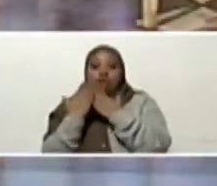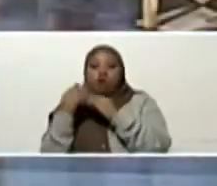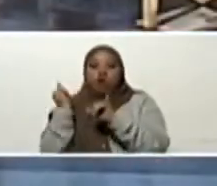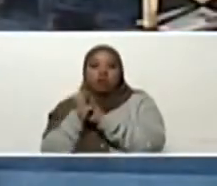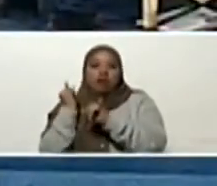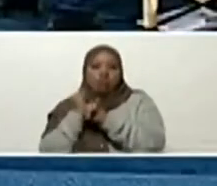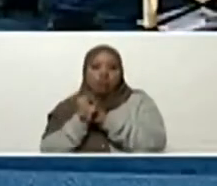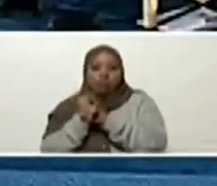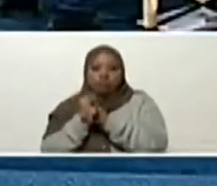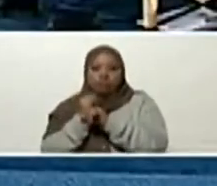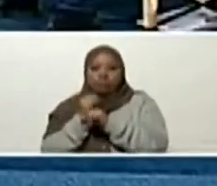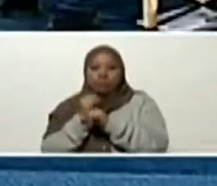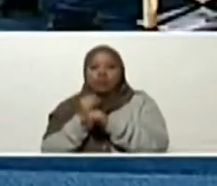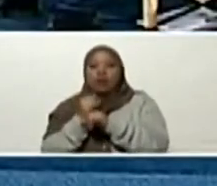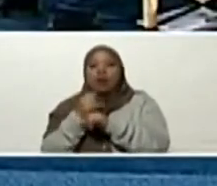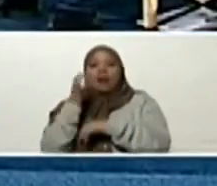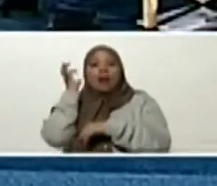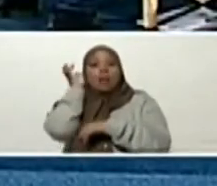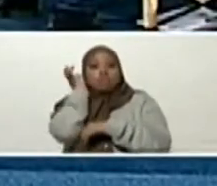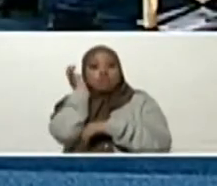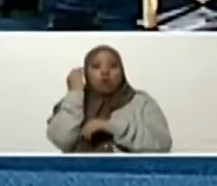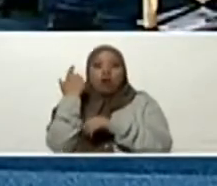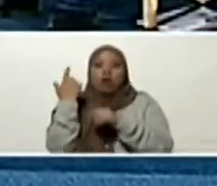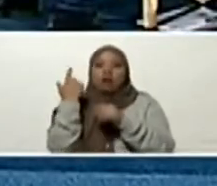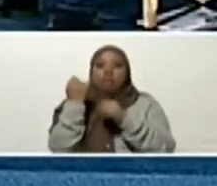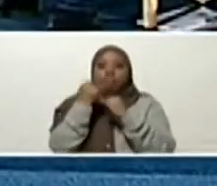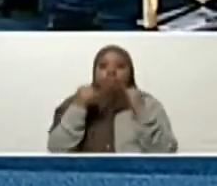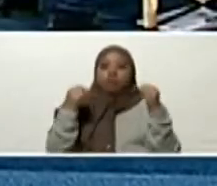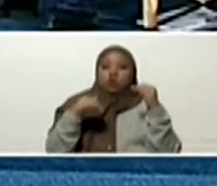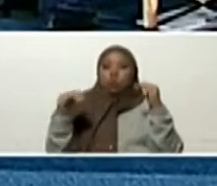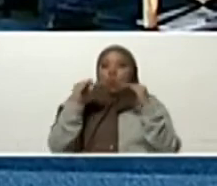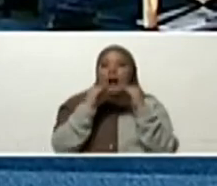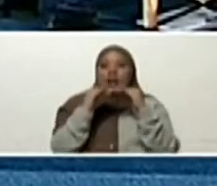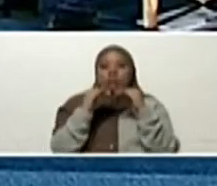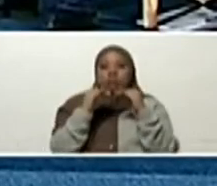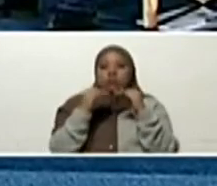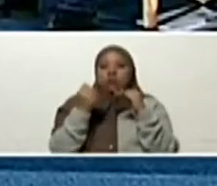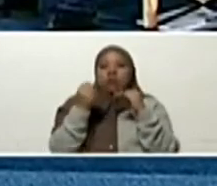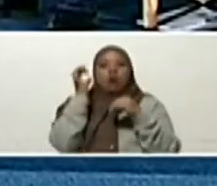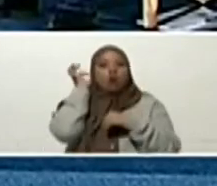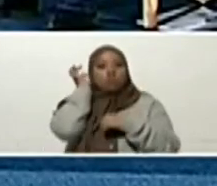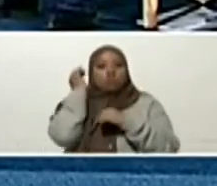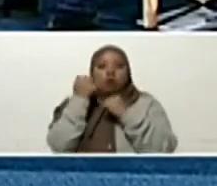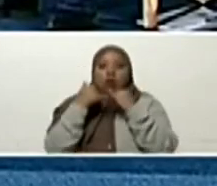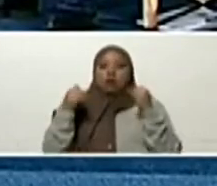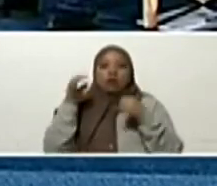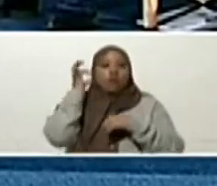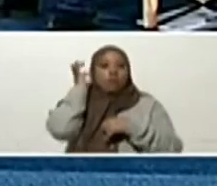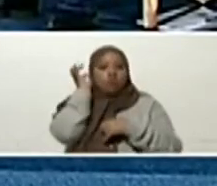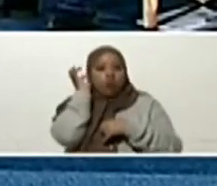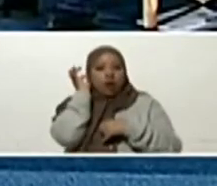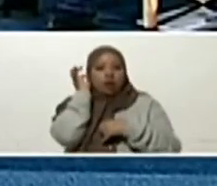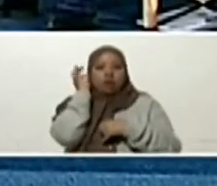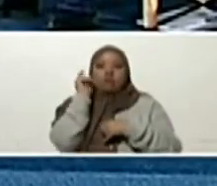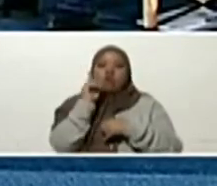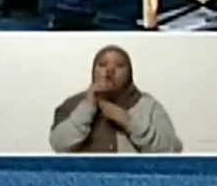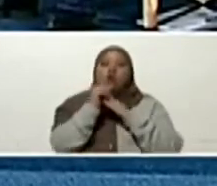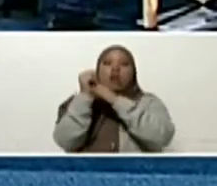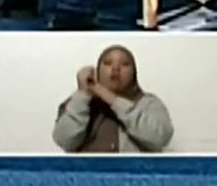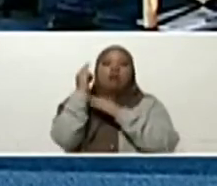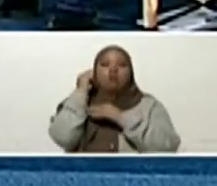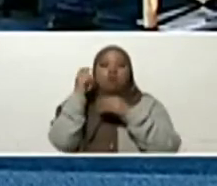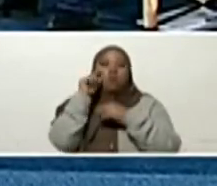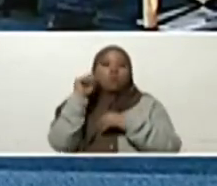quedó empate. La Mujer en la Independencia de América, Hablando de Cimarronas, Casimira Monasterios, Parto